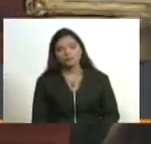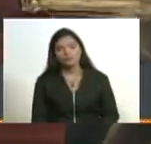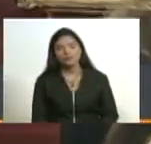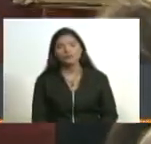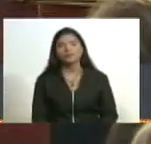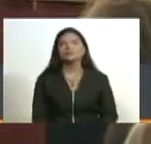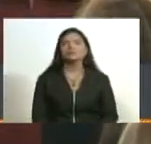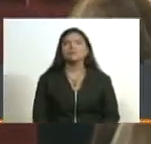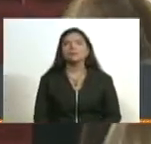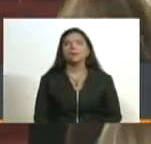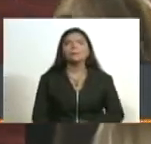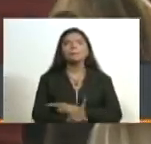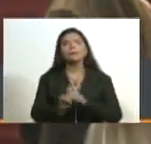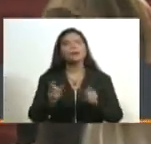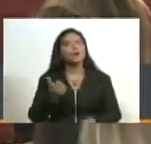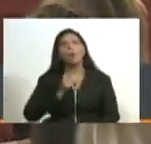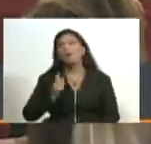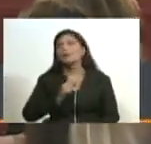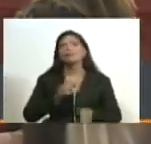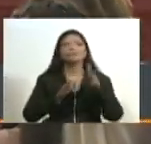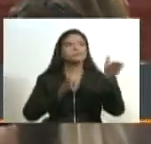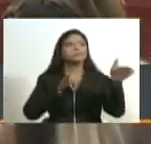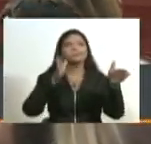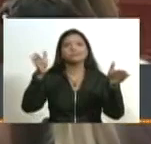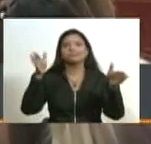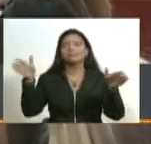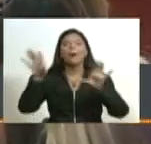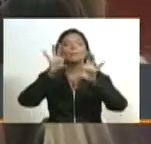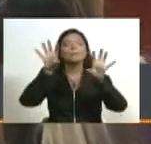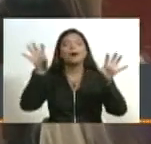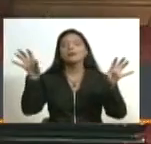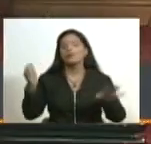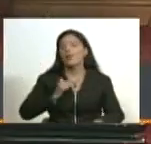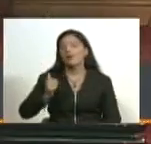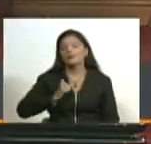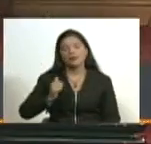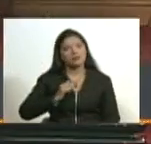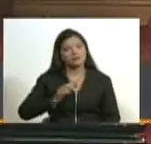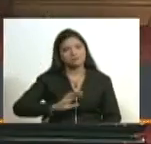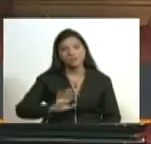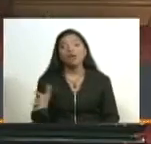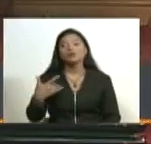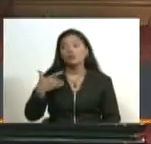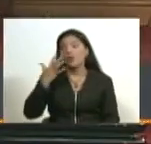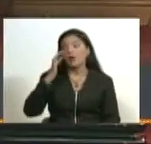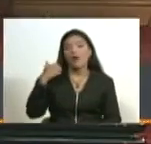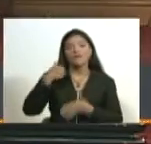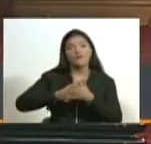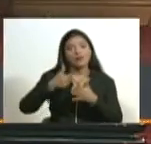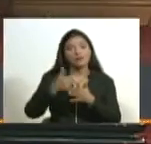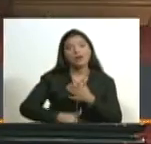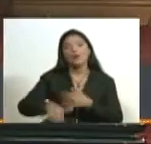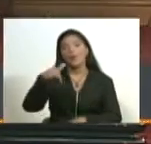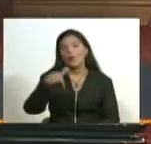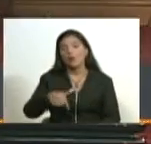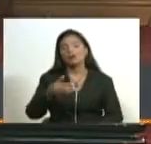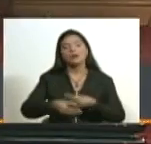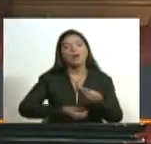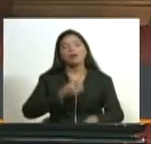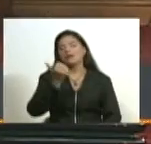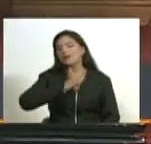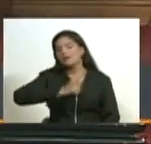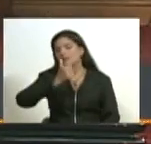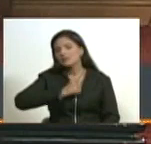Y eso nos pasa en cualquier lugar que vayamos. Yo creo que toda esta batalla que hemos dado, la